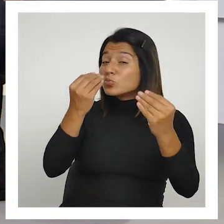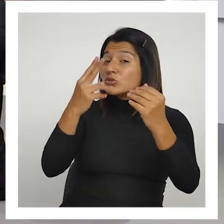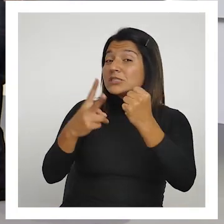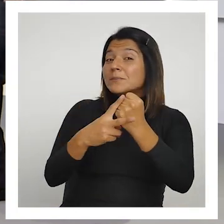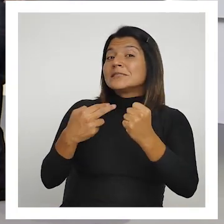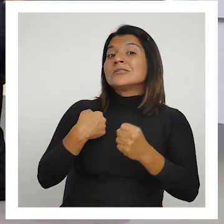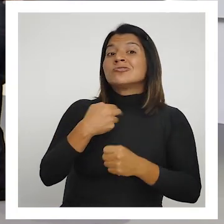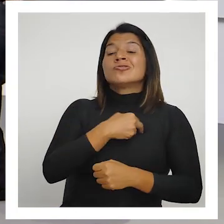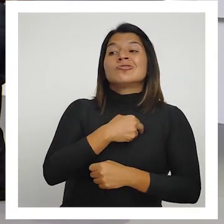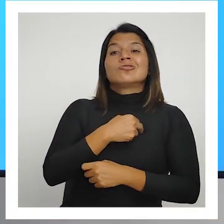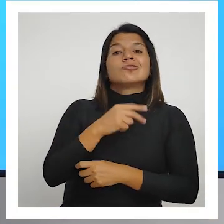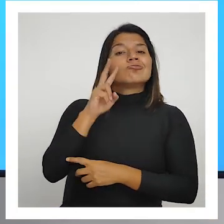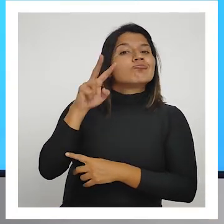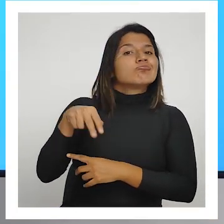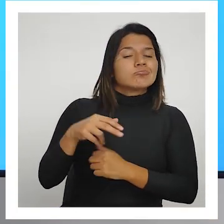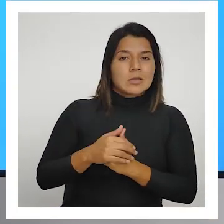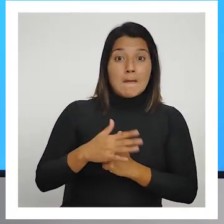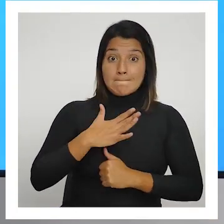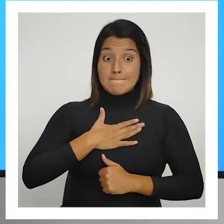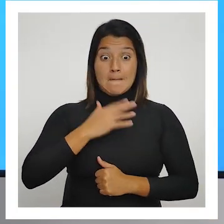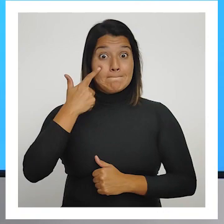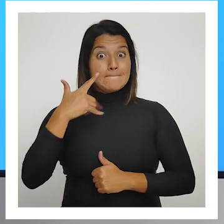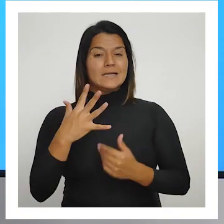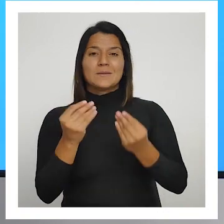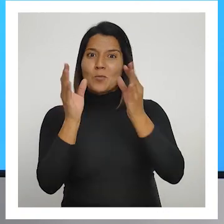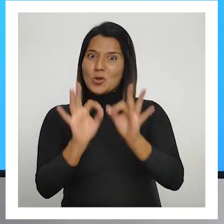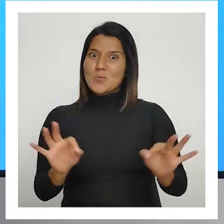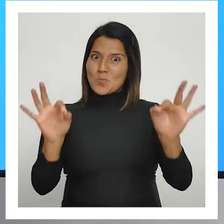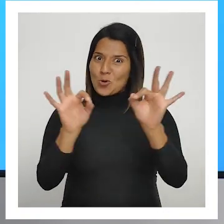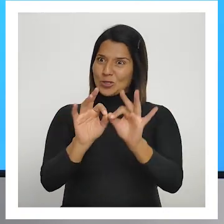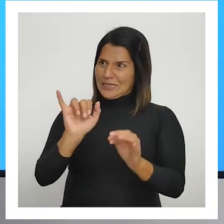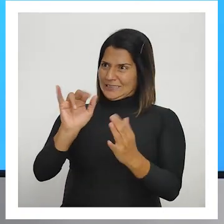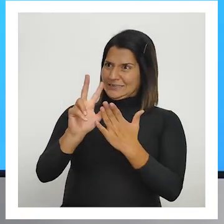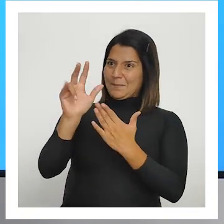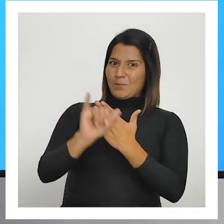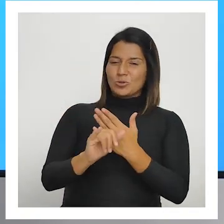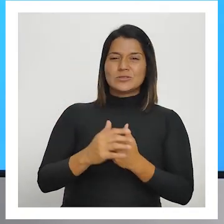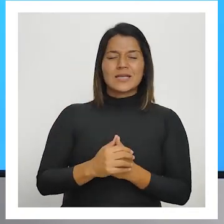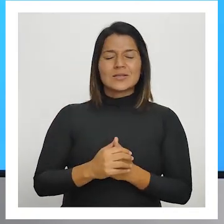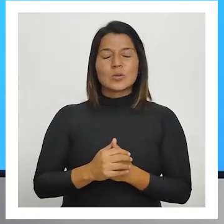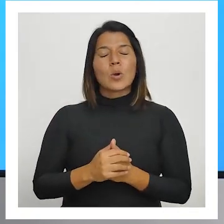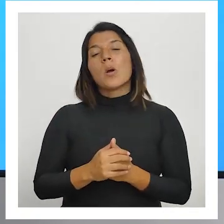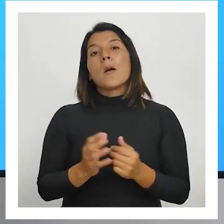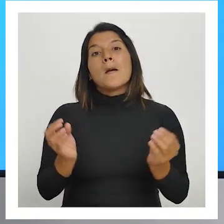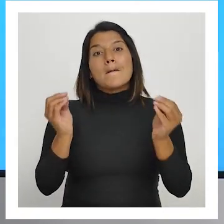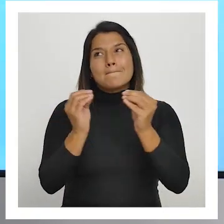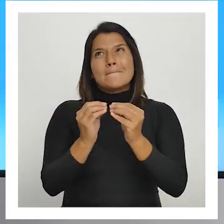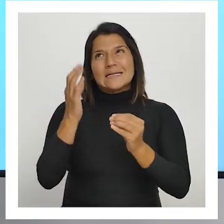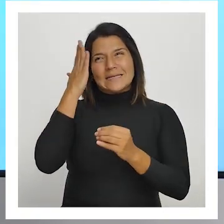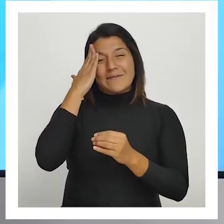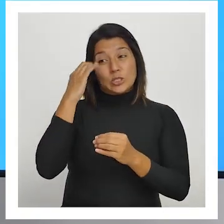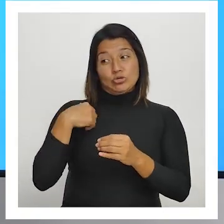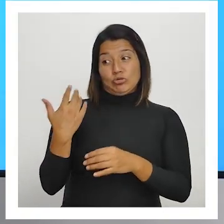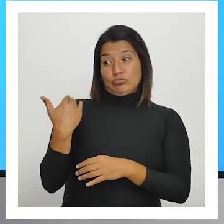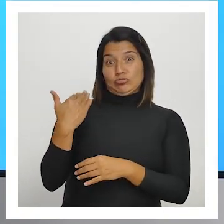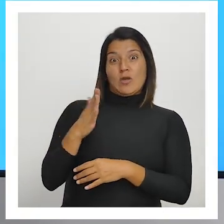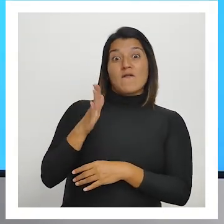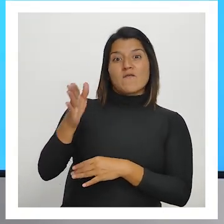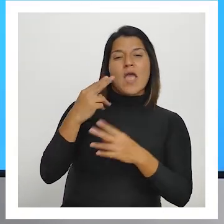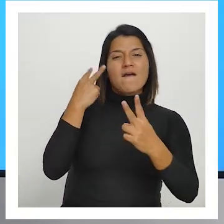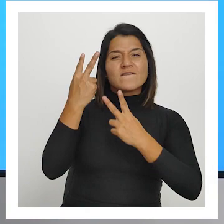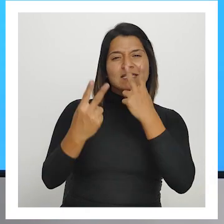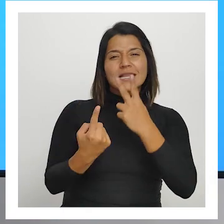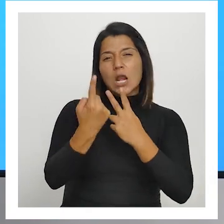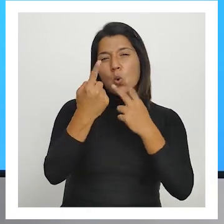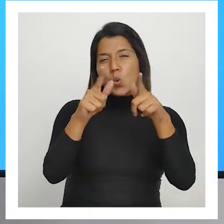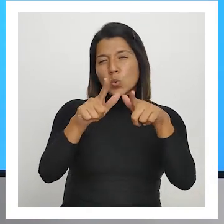hemos descuidado. Me parece de suma importancia un proyecto como ese, tomando en cuenta una visita que hice hace unos días a una zona